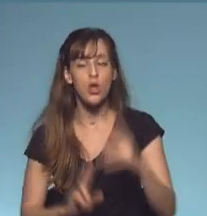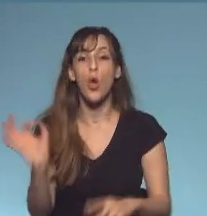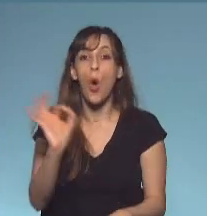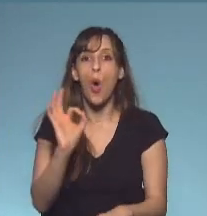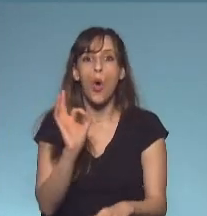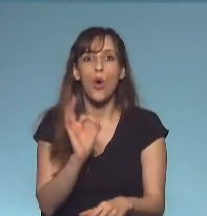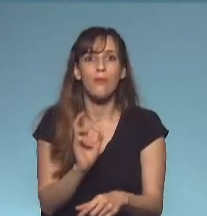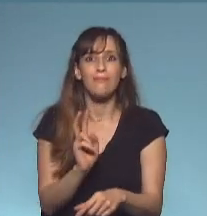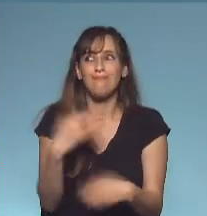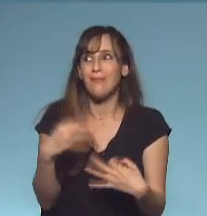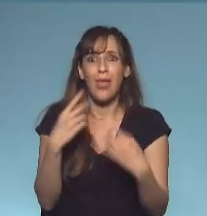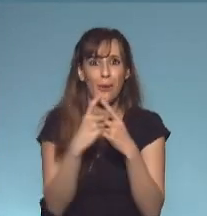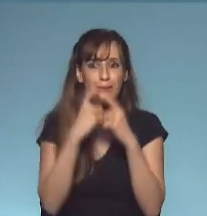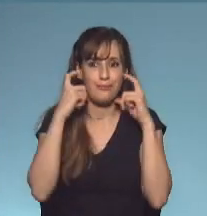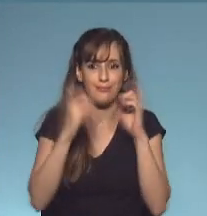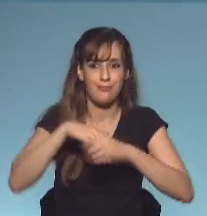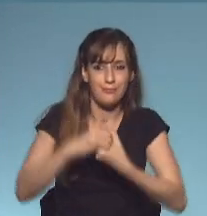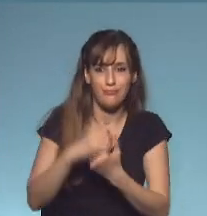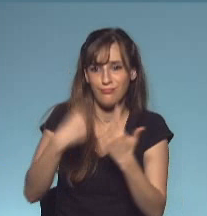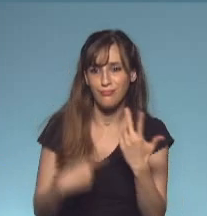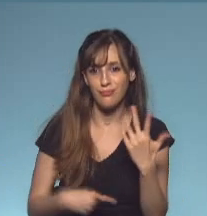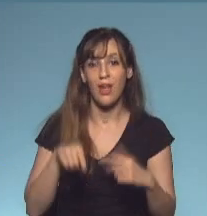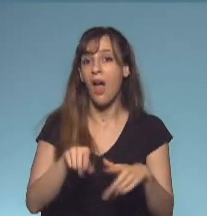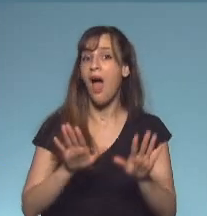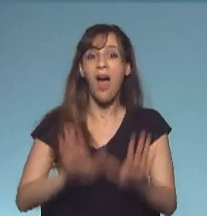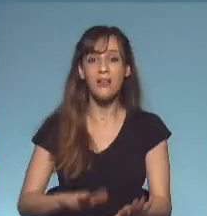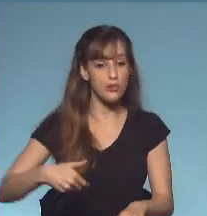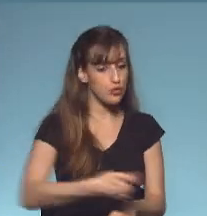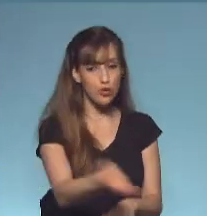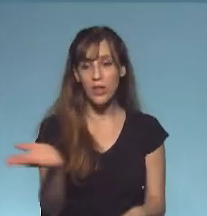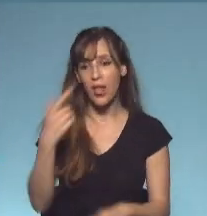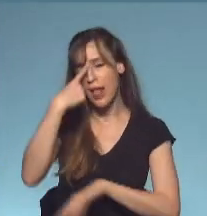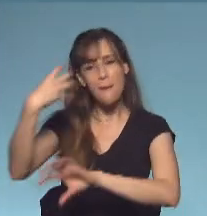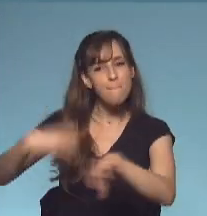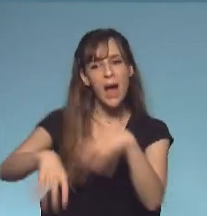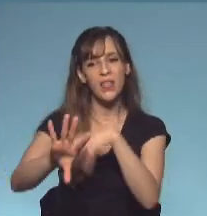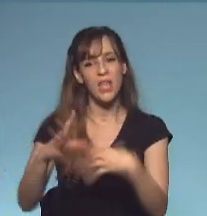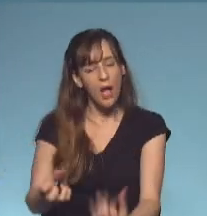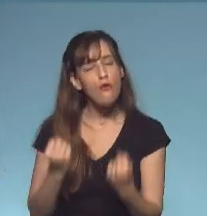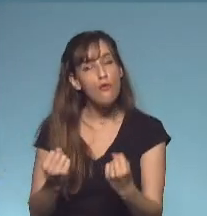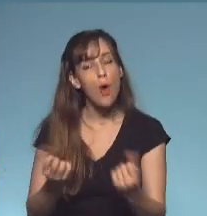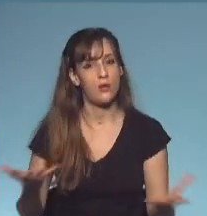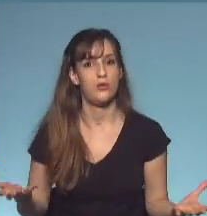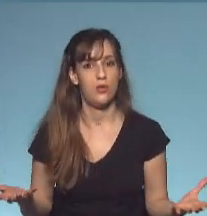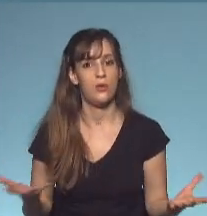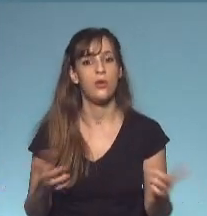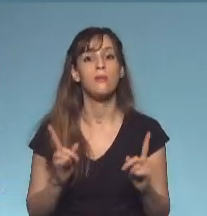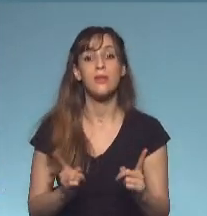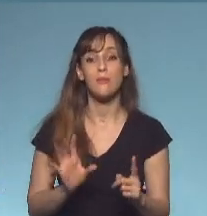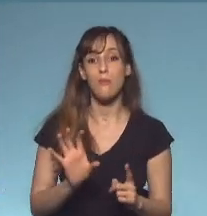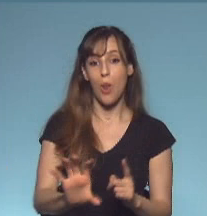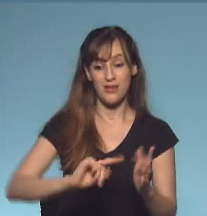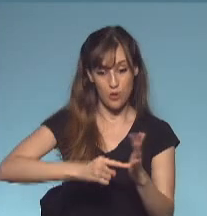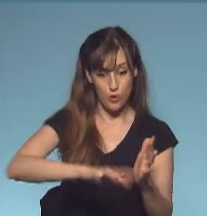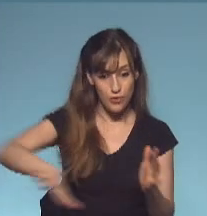precaución personal. Hay que hacerlo como sociedad, con solidaridad, con esfuerzo. Y en la provincia de Buenos Aires, con